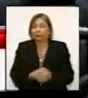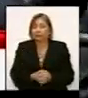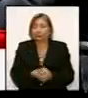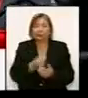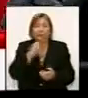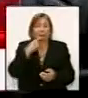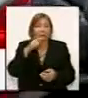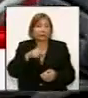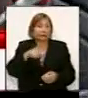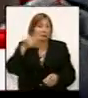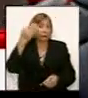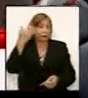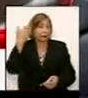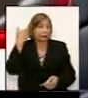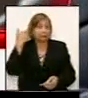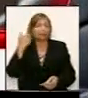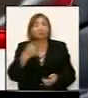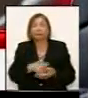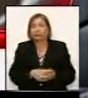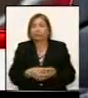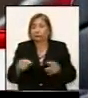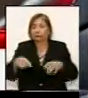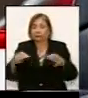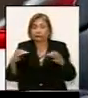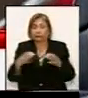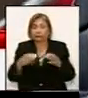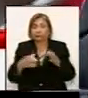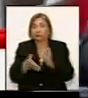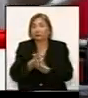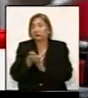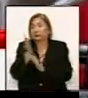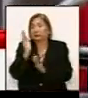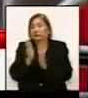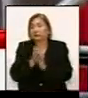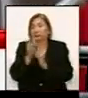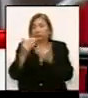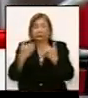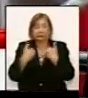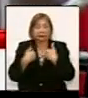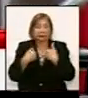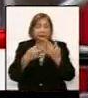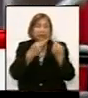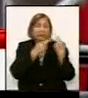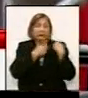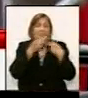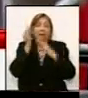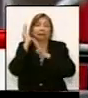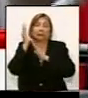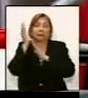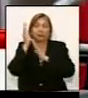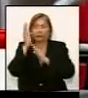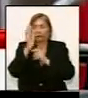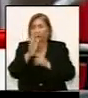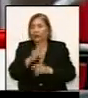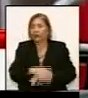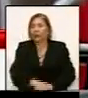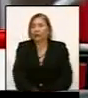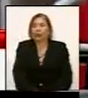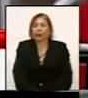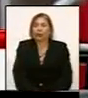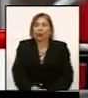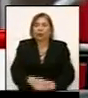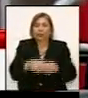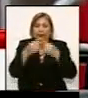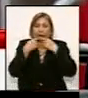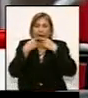estuvo, llegó al Congreso y luego se retiró sabiendo que tenía una obligación de testificar. El